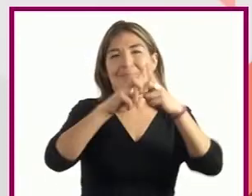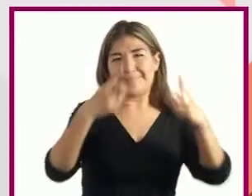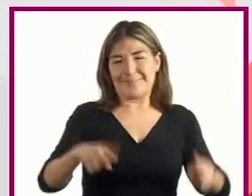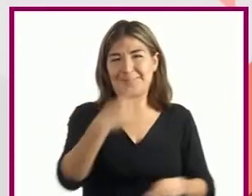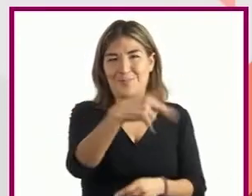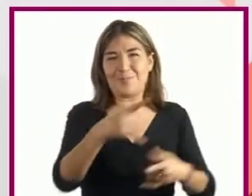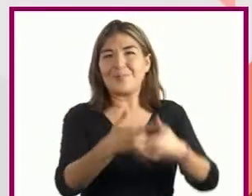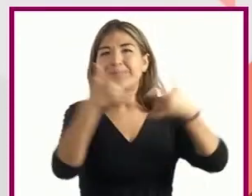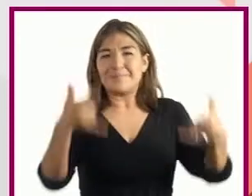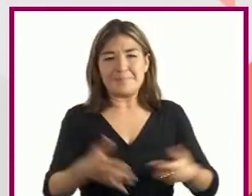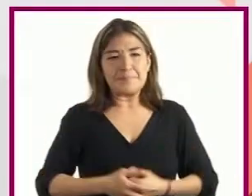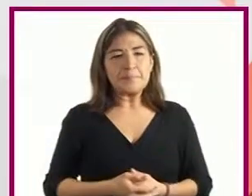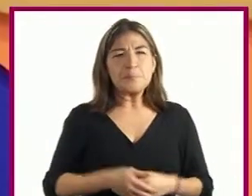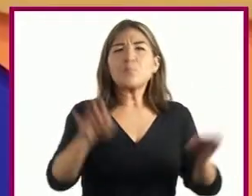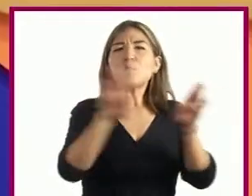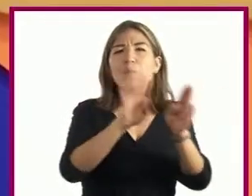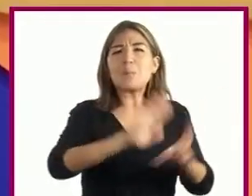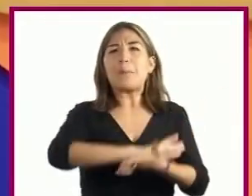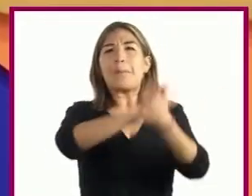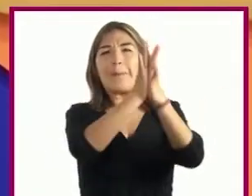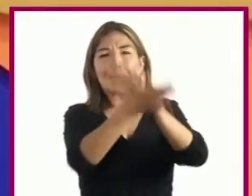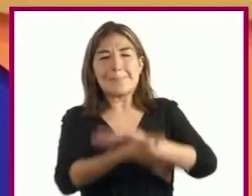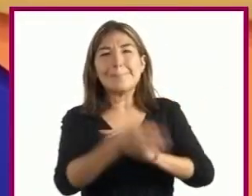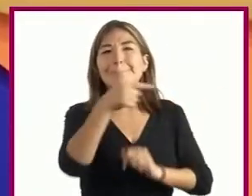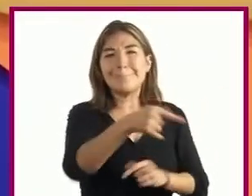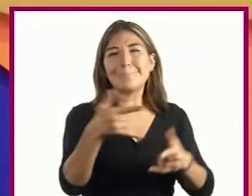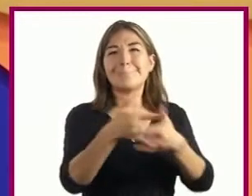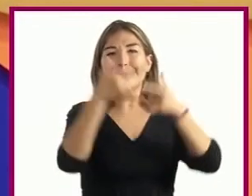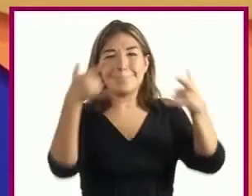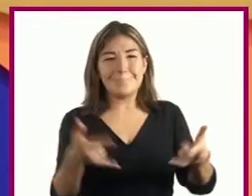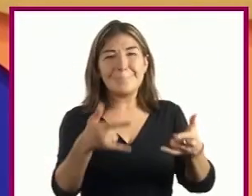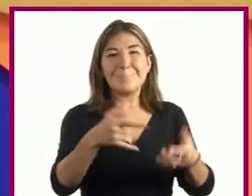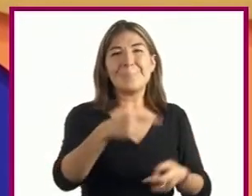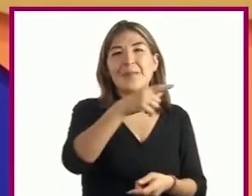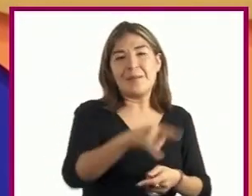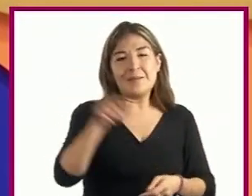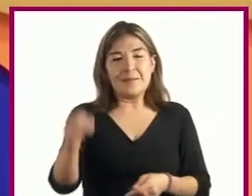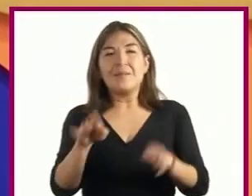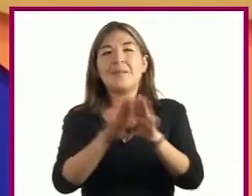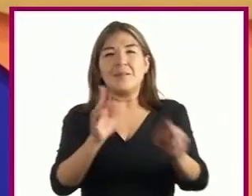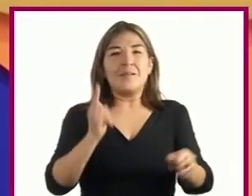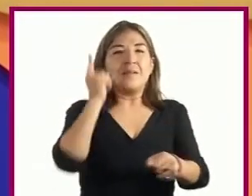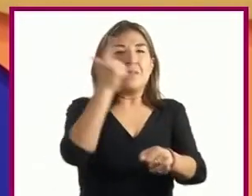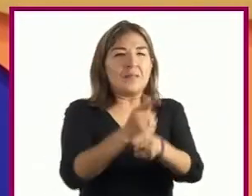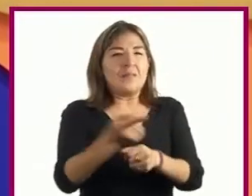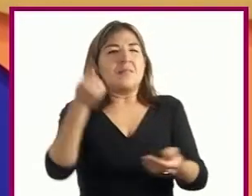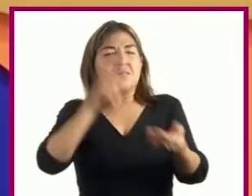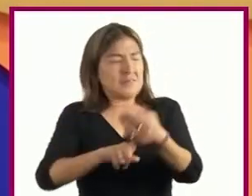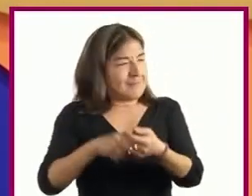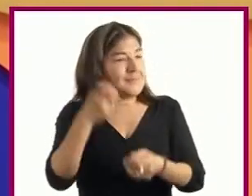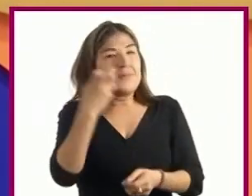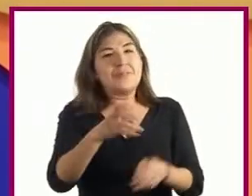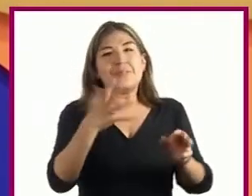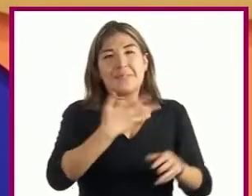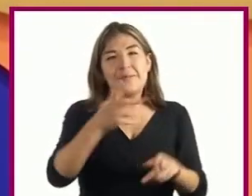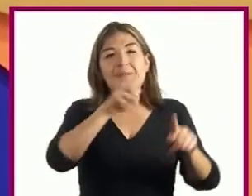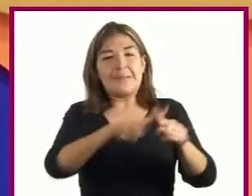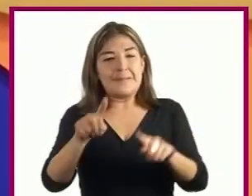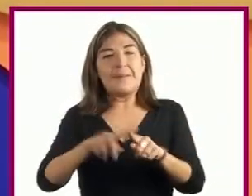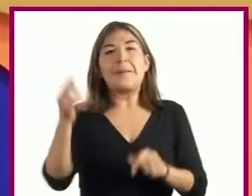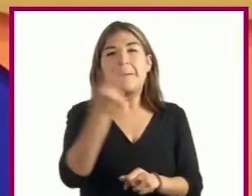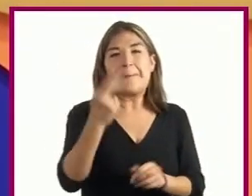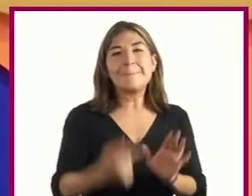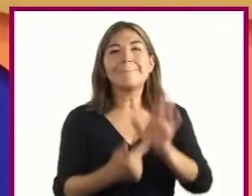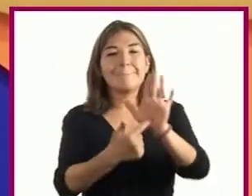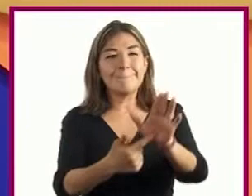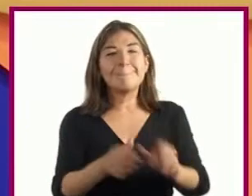historia. Para transformar una narración a historieta e identificar el espacio que existe, es necesario